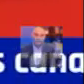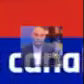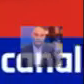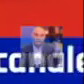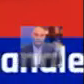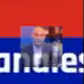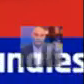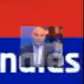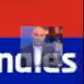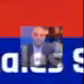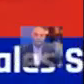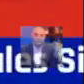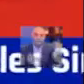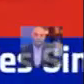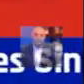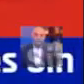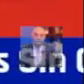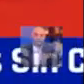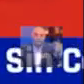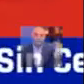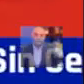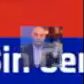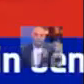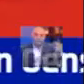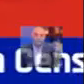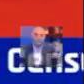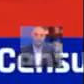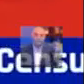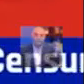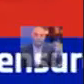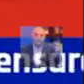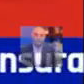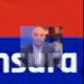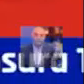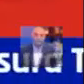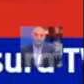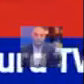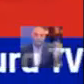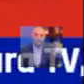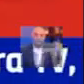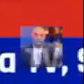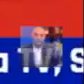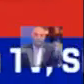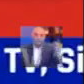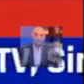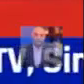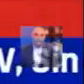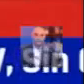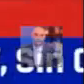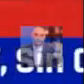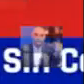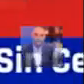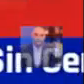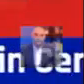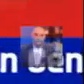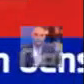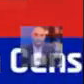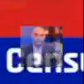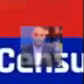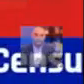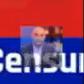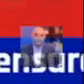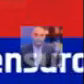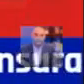y después nos escondían la pelotita, chingada madre. Te saludo con mucho gusto, Ricardo. Así es,